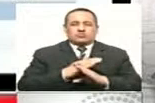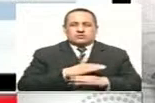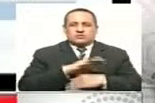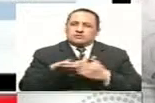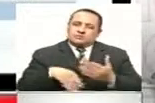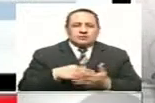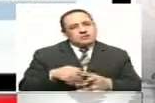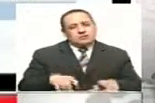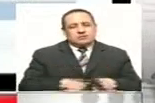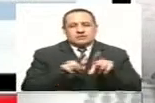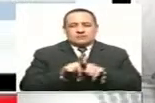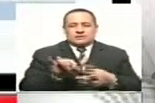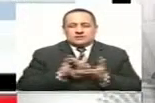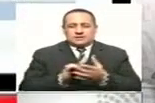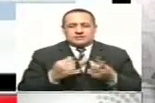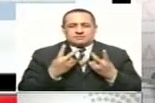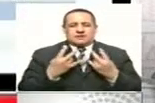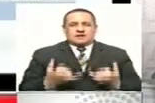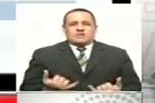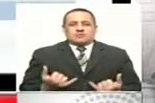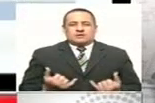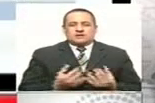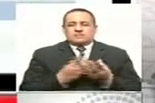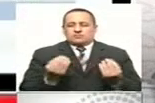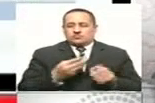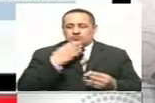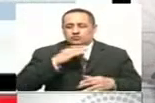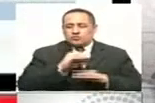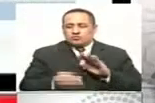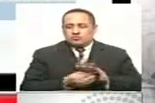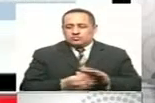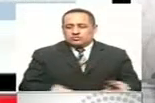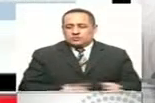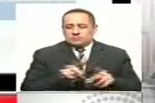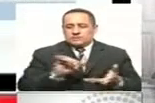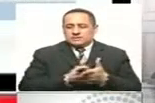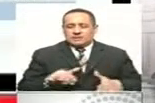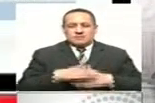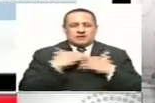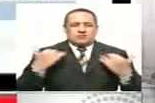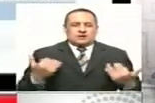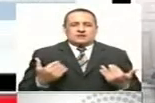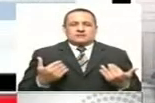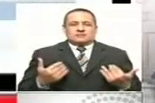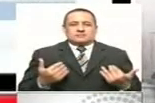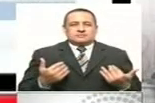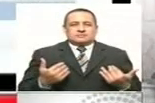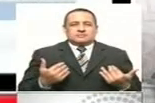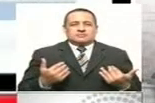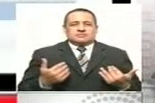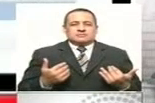las prácticas de corrupción que están muy enquistadas, ¿no? Y